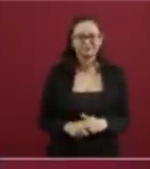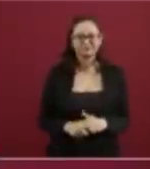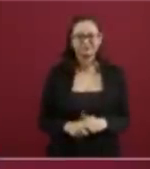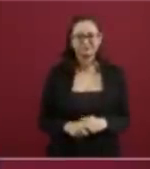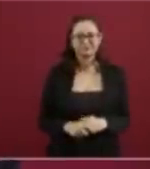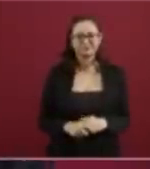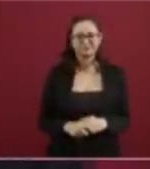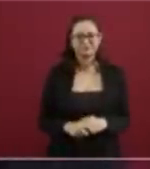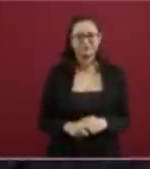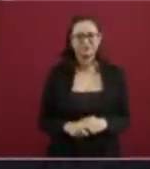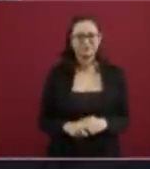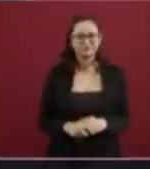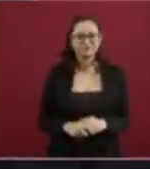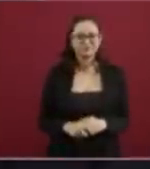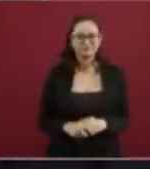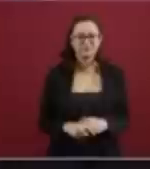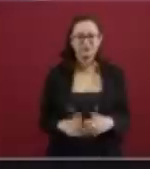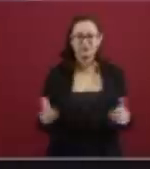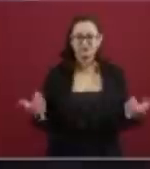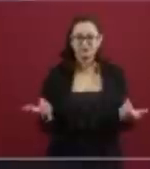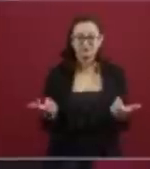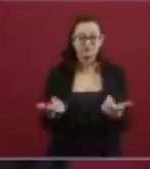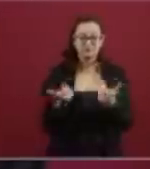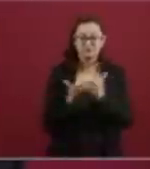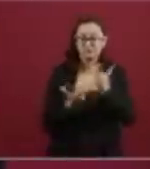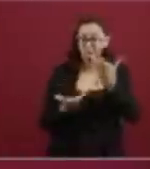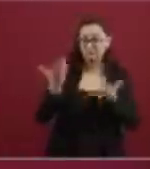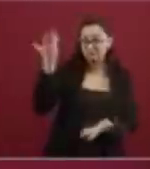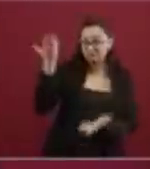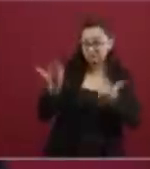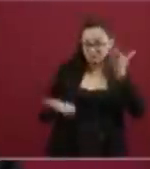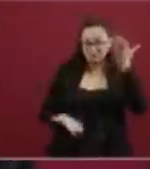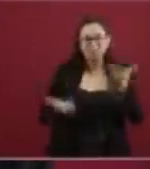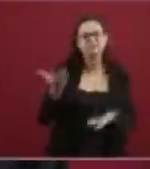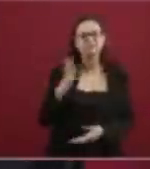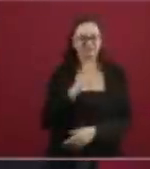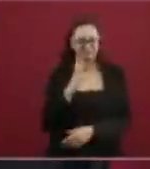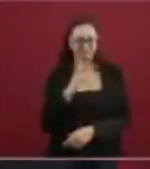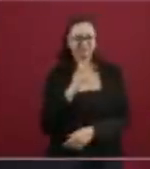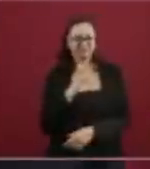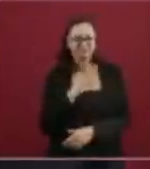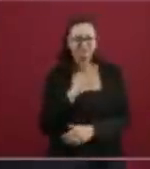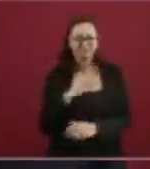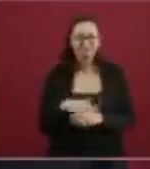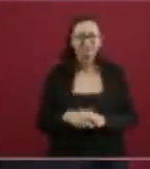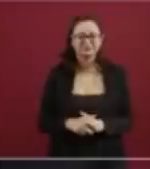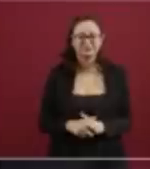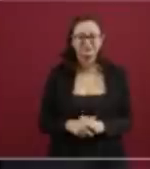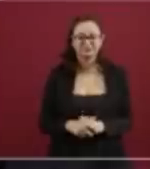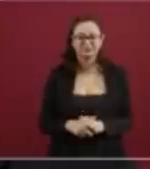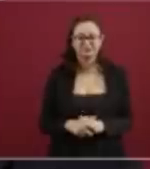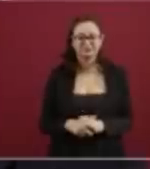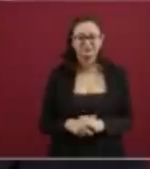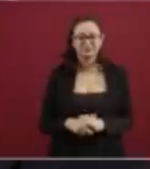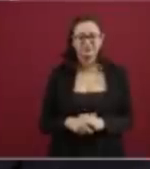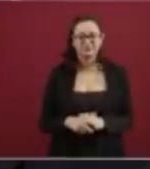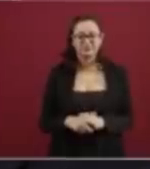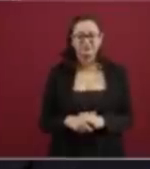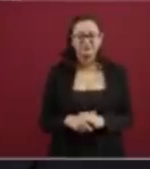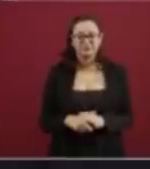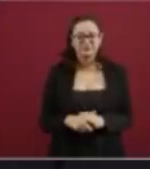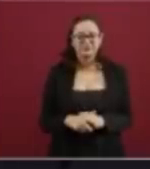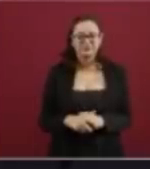manteniendo equilibrios macroeconómicos. Ya se está terminando de